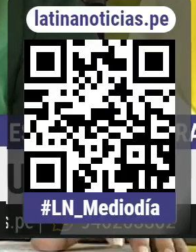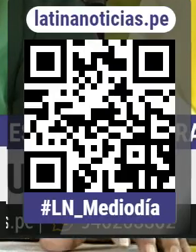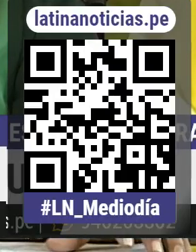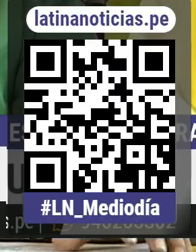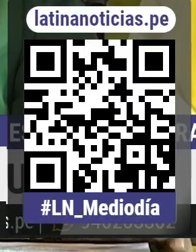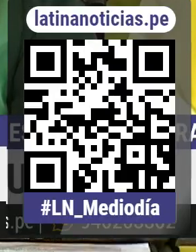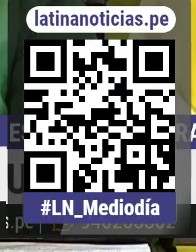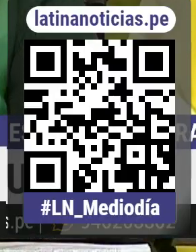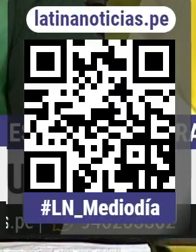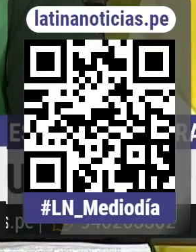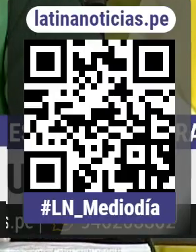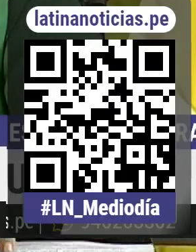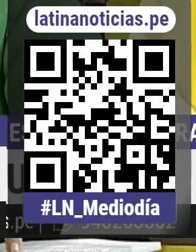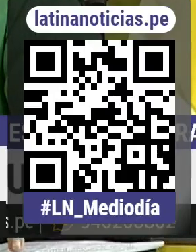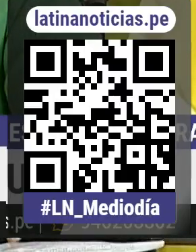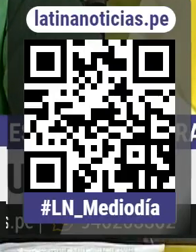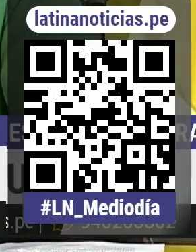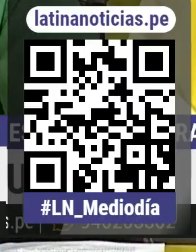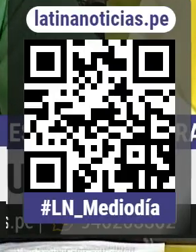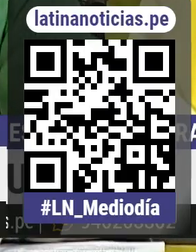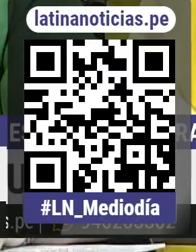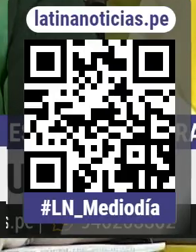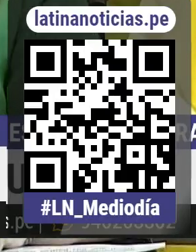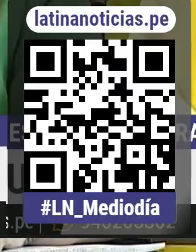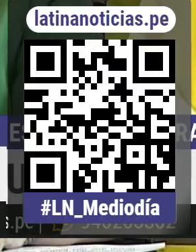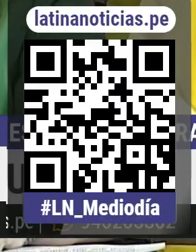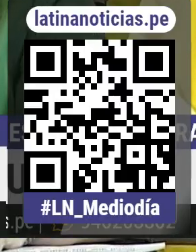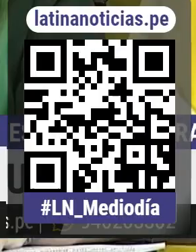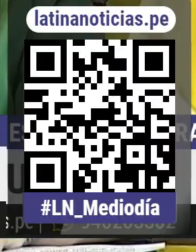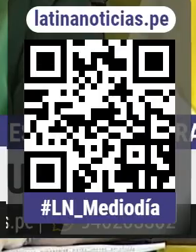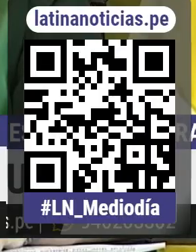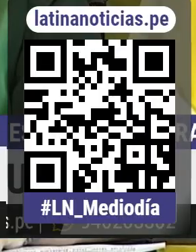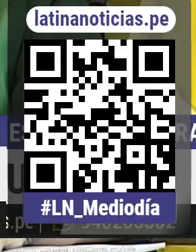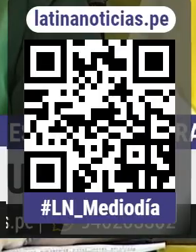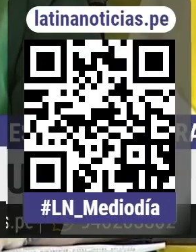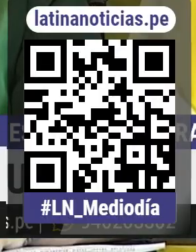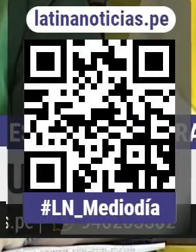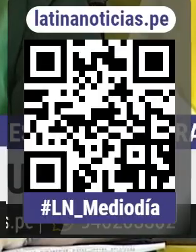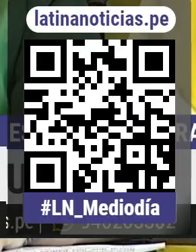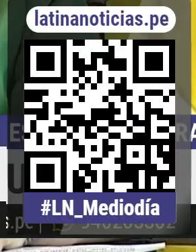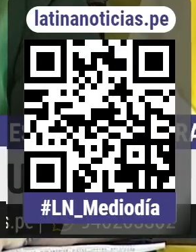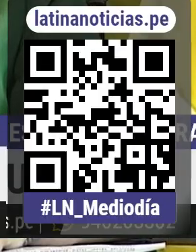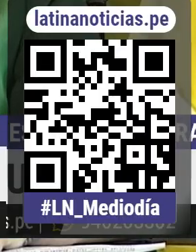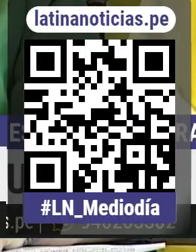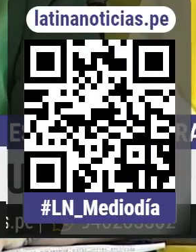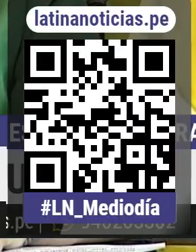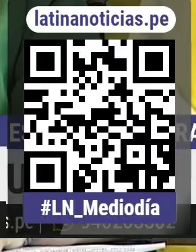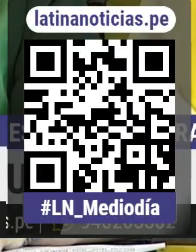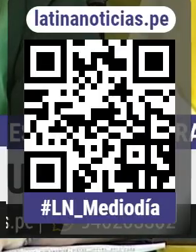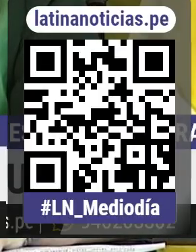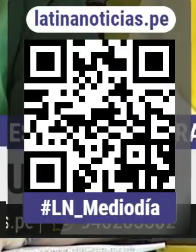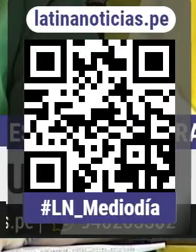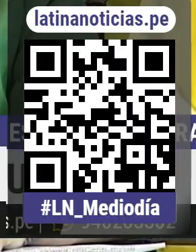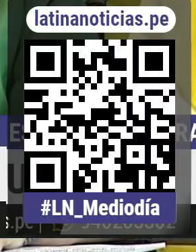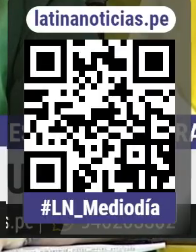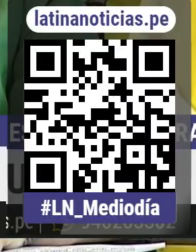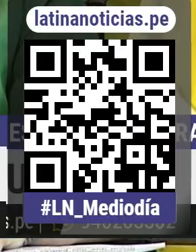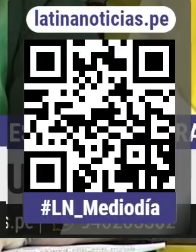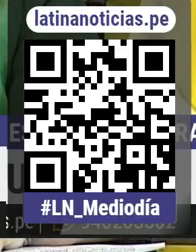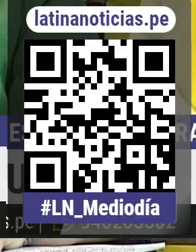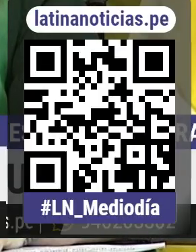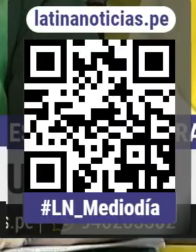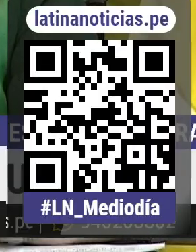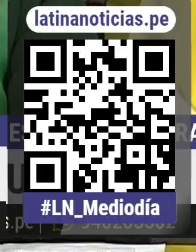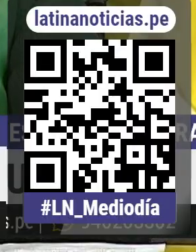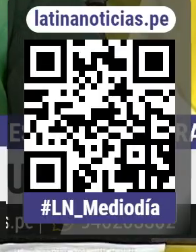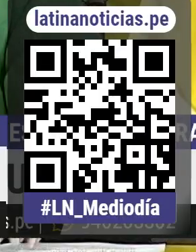hizo énfasis en este programa del Ejecutivo, ¿no? Punche Perú, que ha llegado, según menciona, a diferentes regiones. Habla de la inversión privada, la necesidad de que